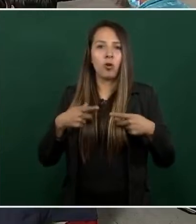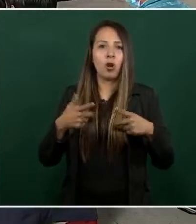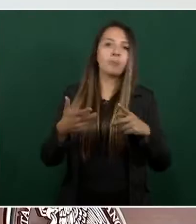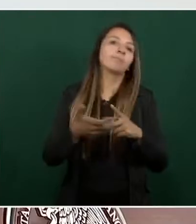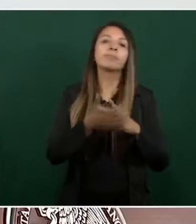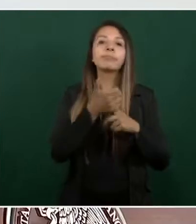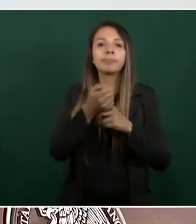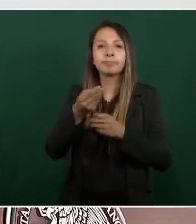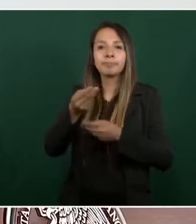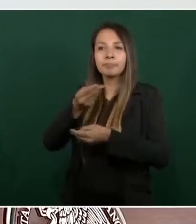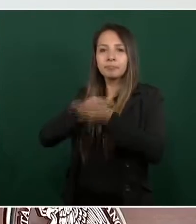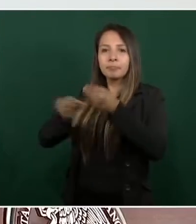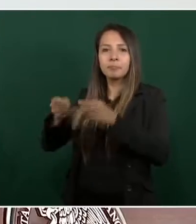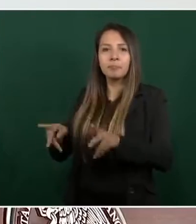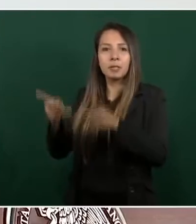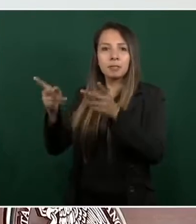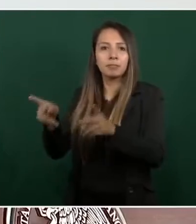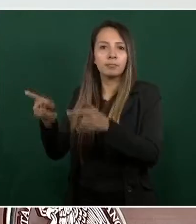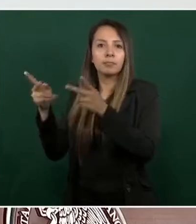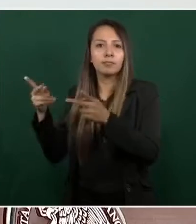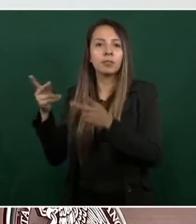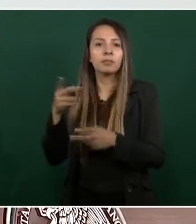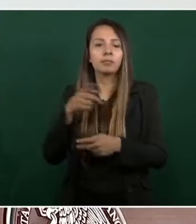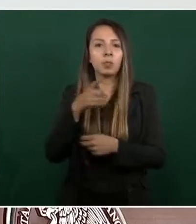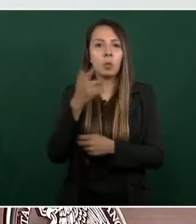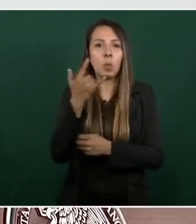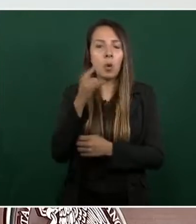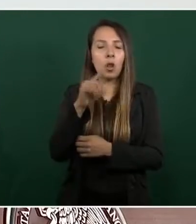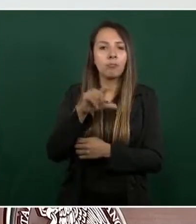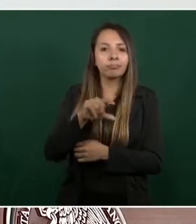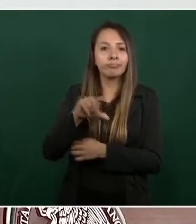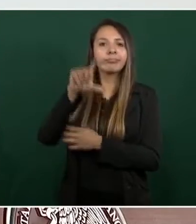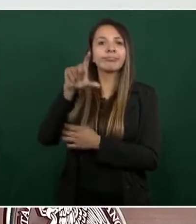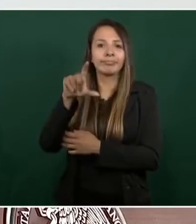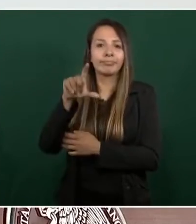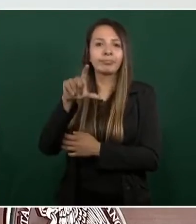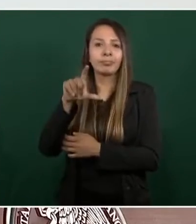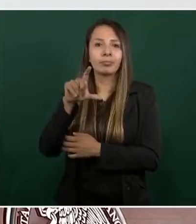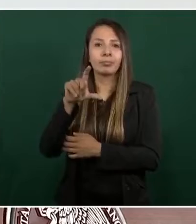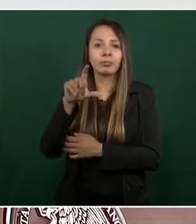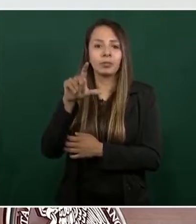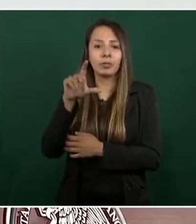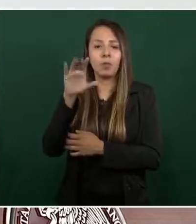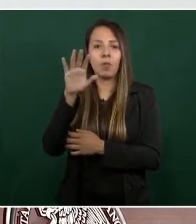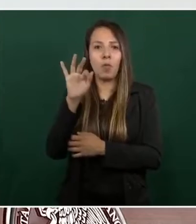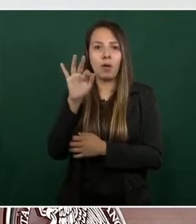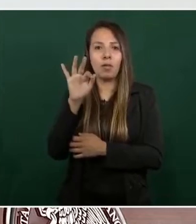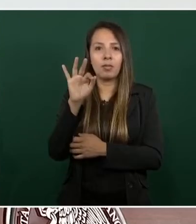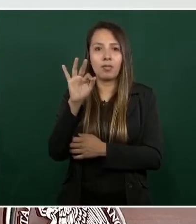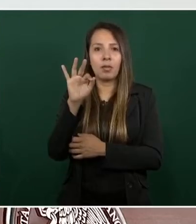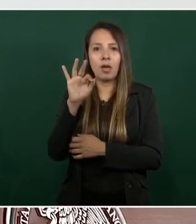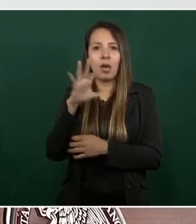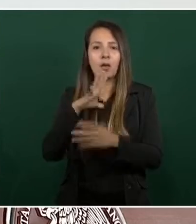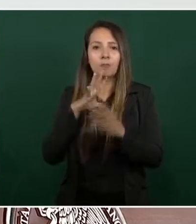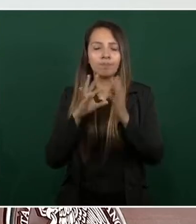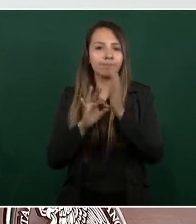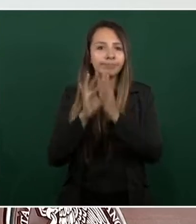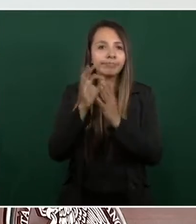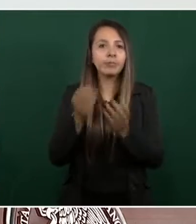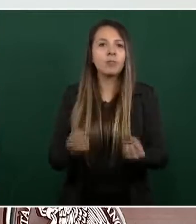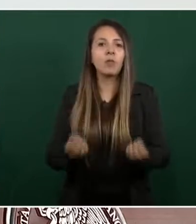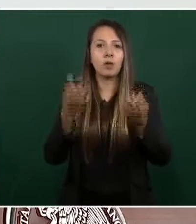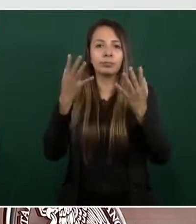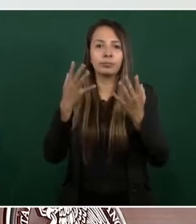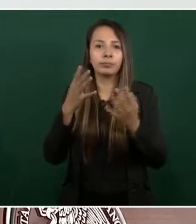eventos en junio, hacia el alza con el segundo lugar, tienen 40 en el registro acumulado de lo